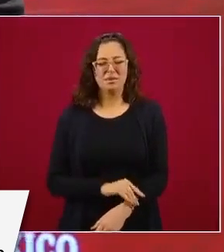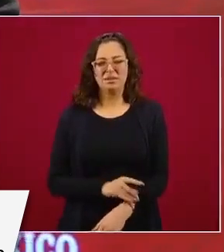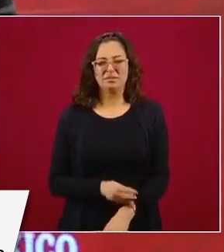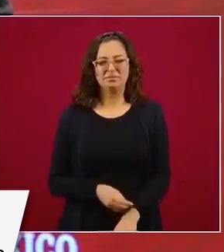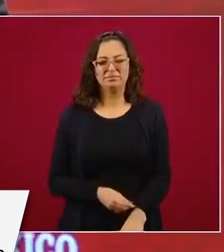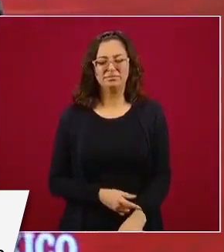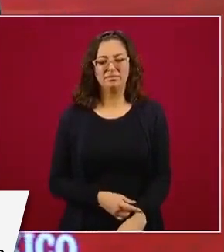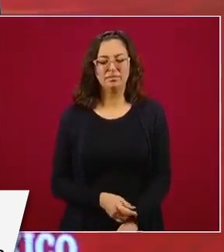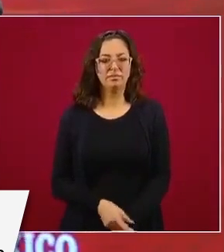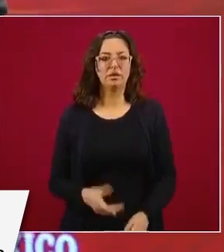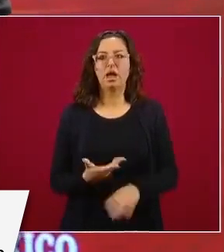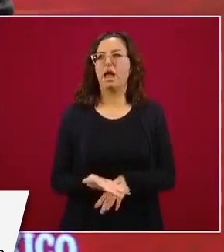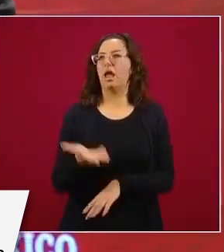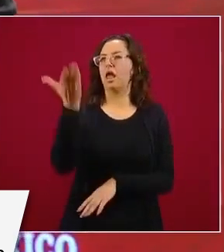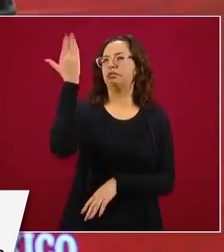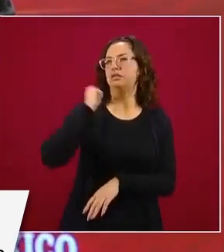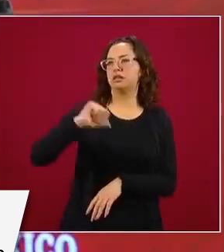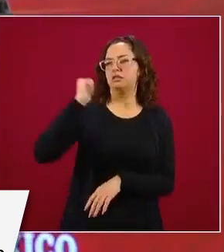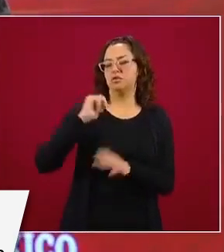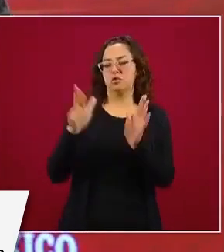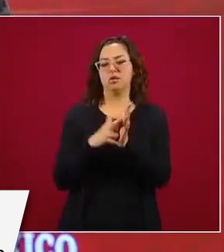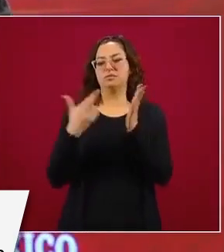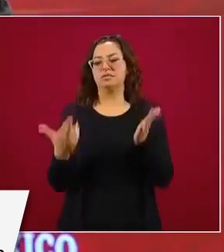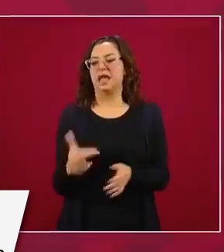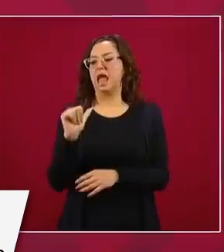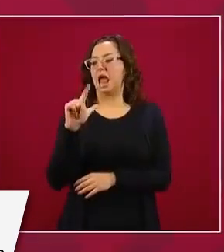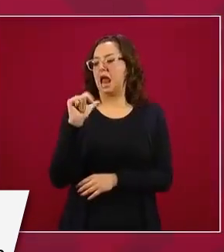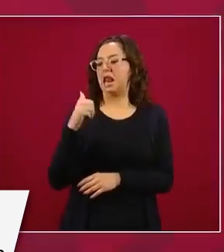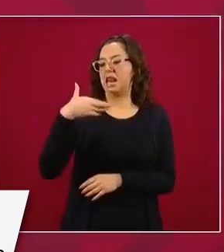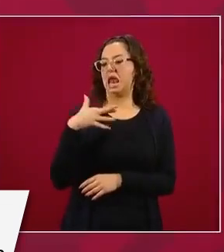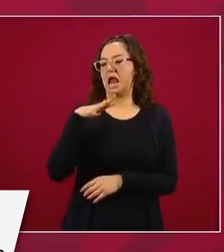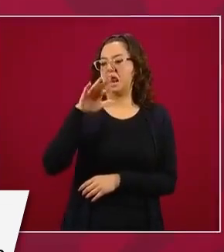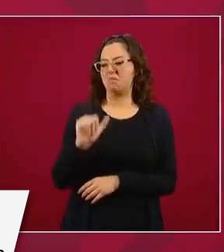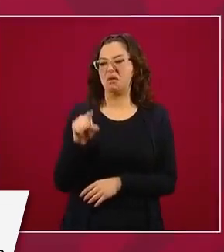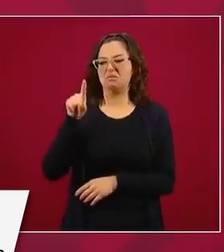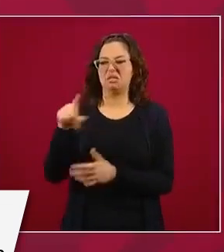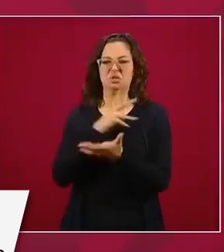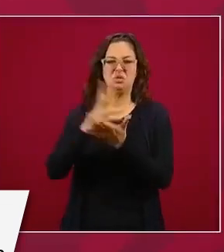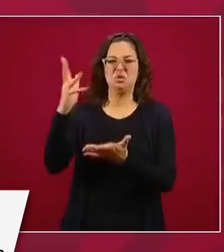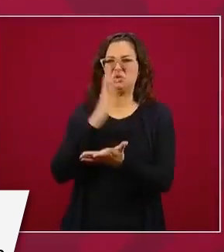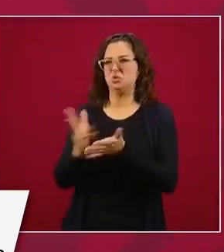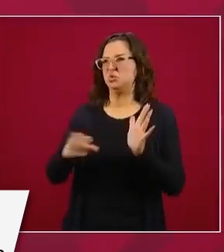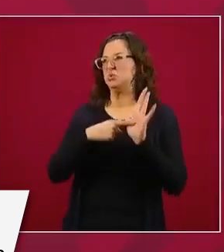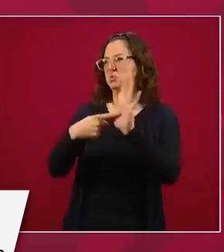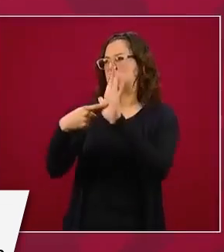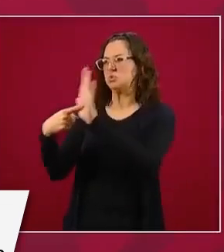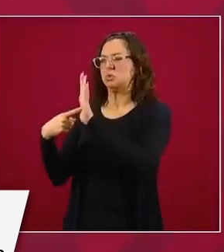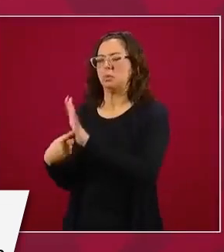revista Alarma se veía eso.